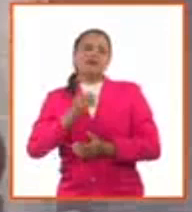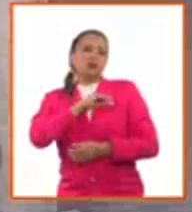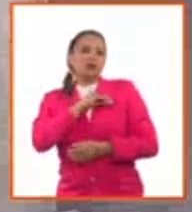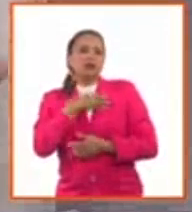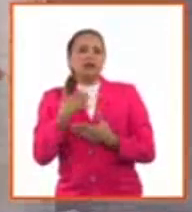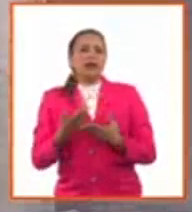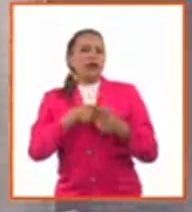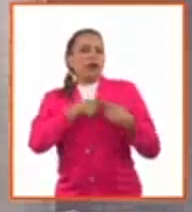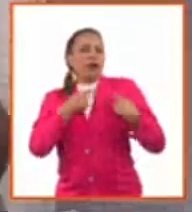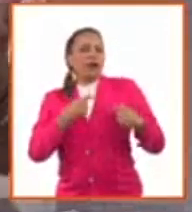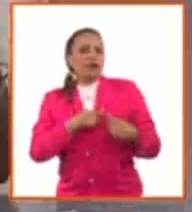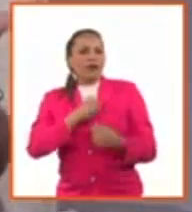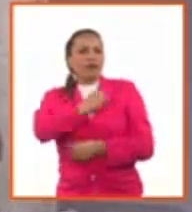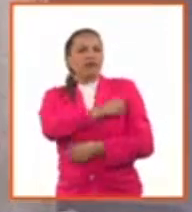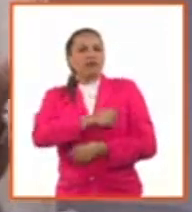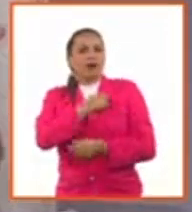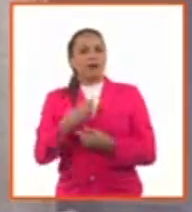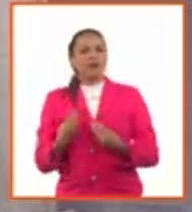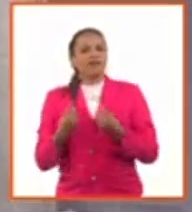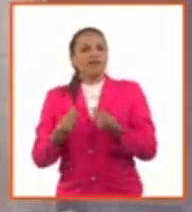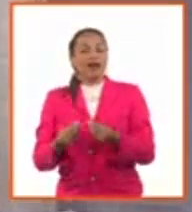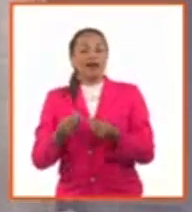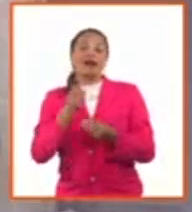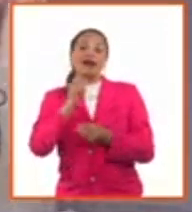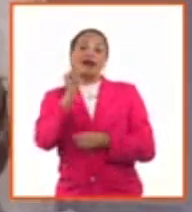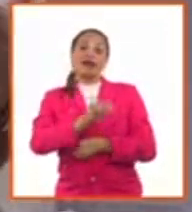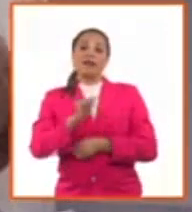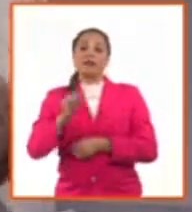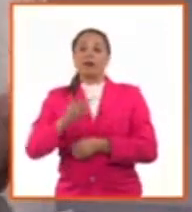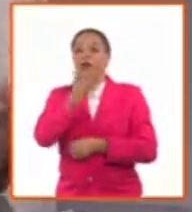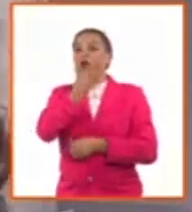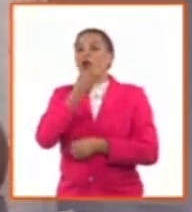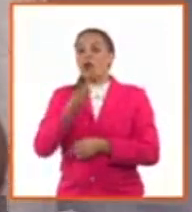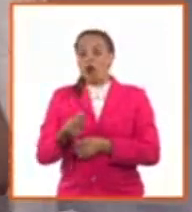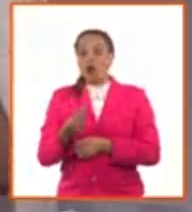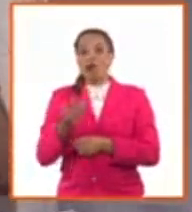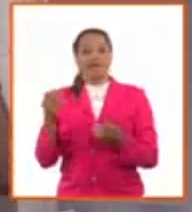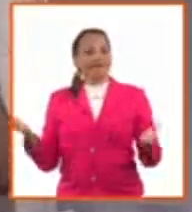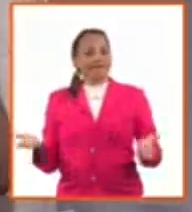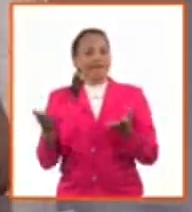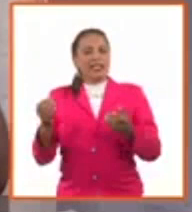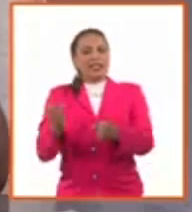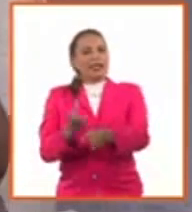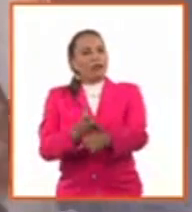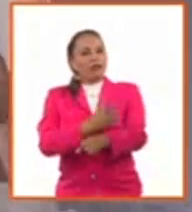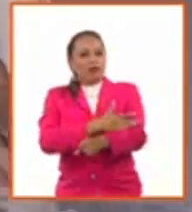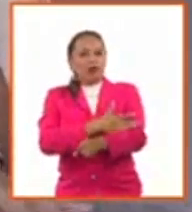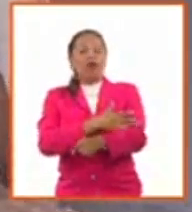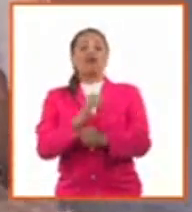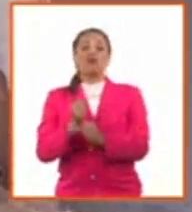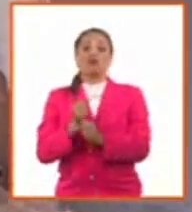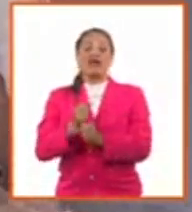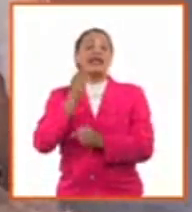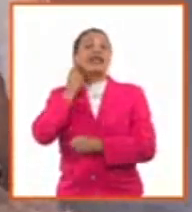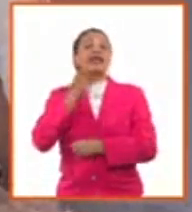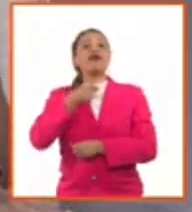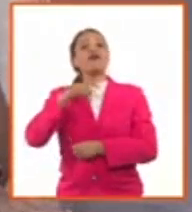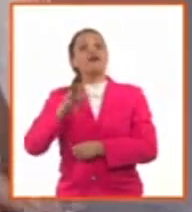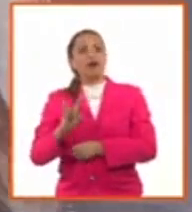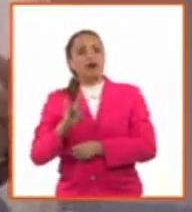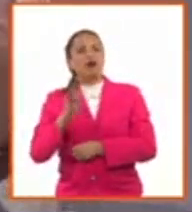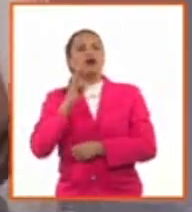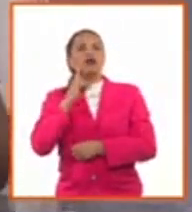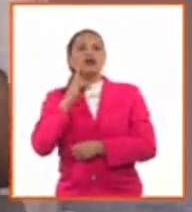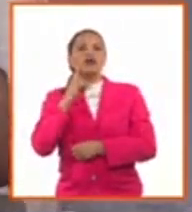ha sido también una relación bidireccional de despertar emociones, porque creo que la Federación